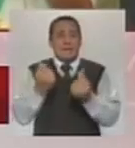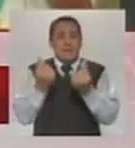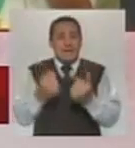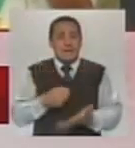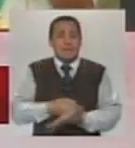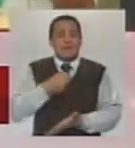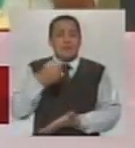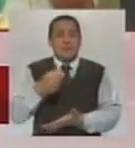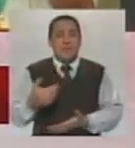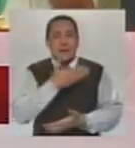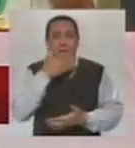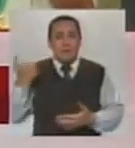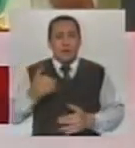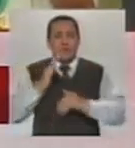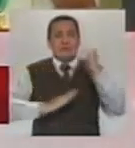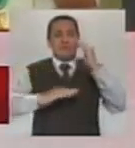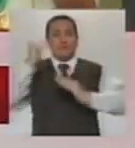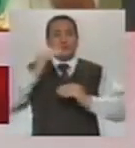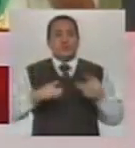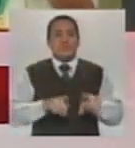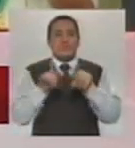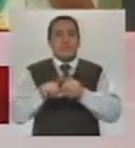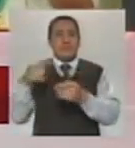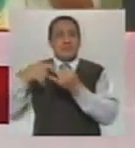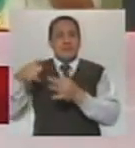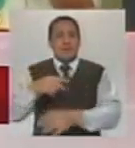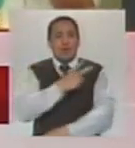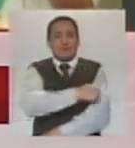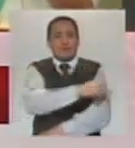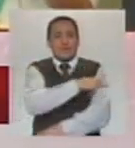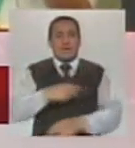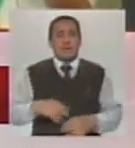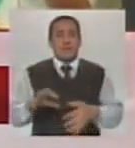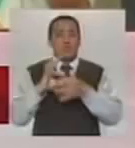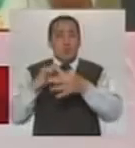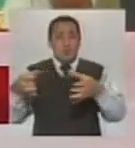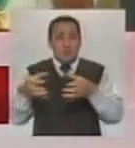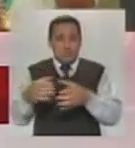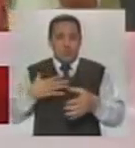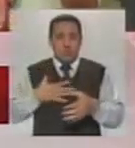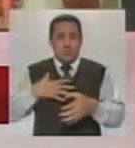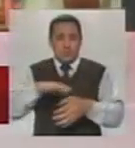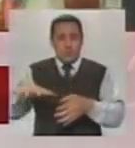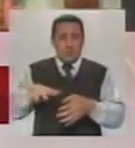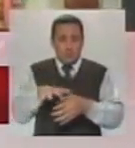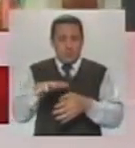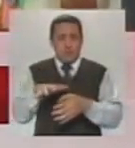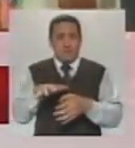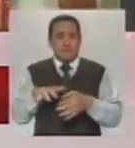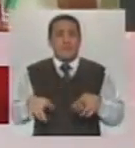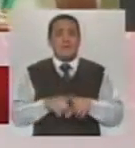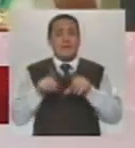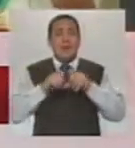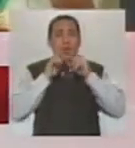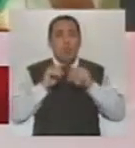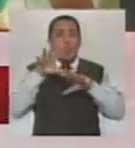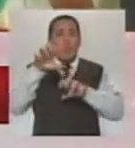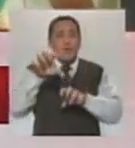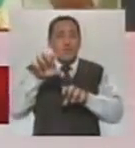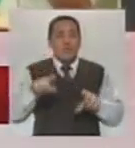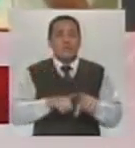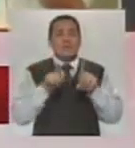para el mejoramiento de la infraestructura de los hospitales de la Unión, justamente en la provincia donde hemos estado, Huánuco y Tingo